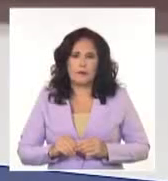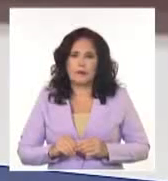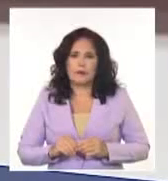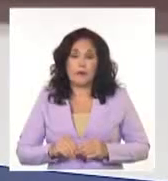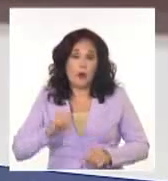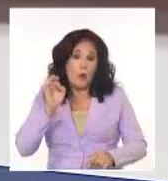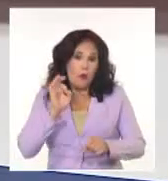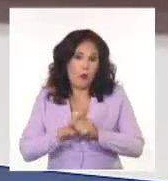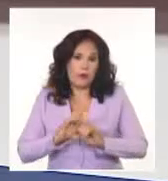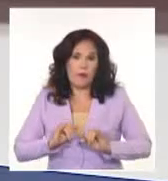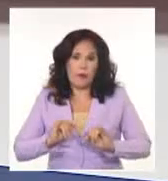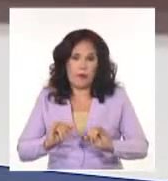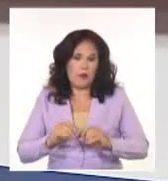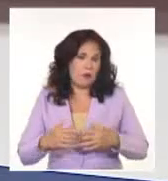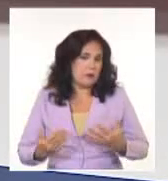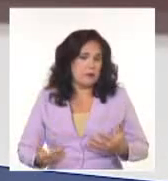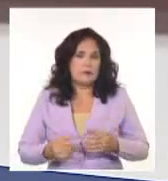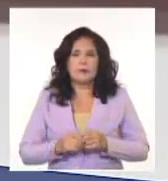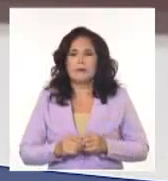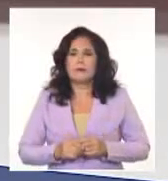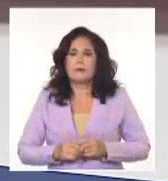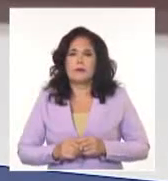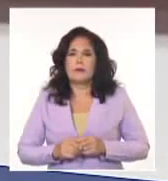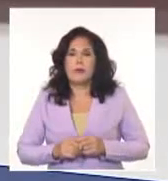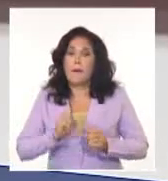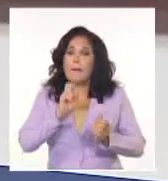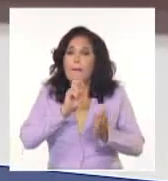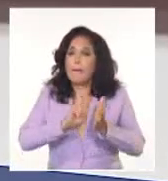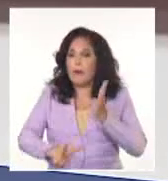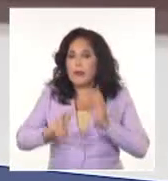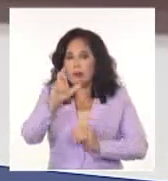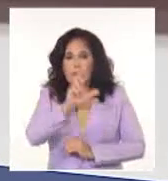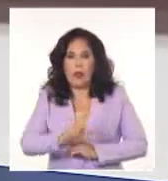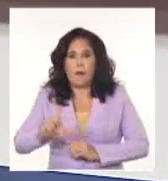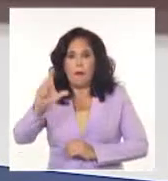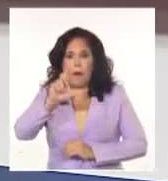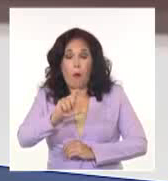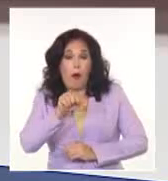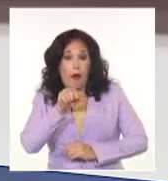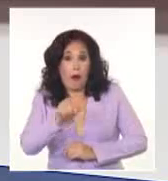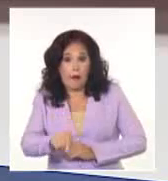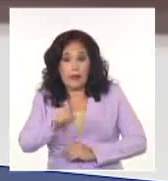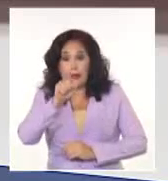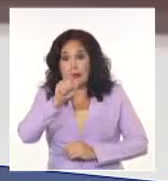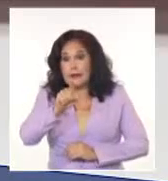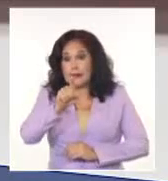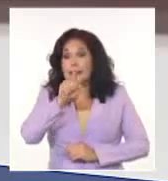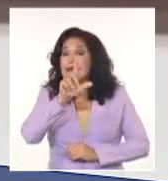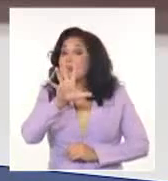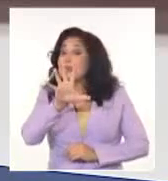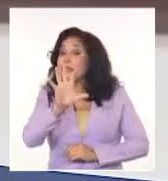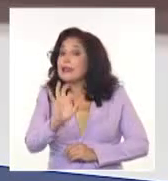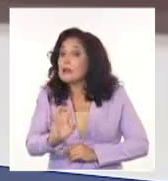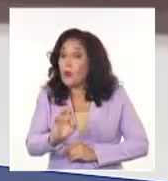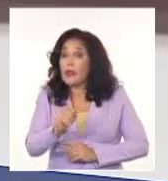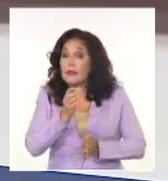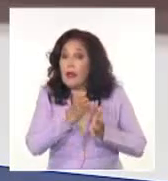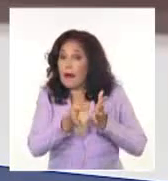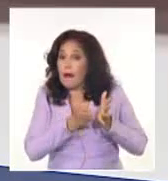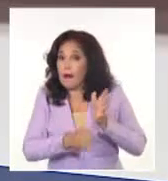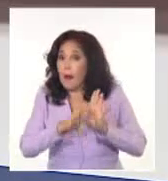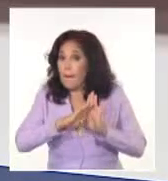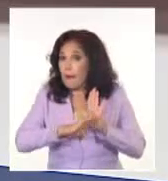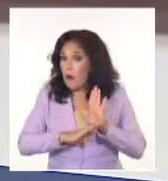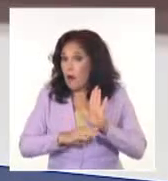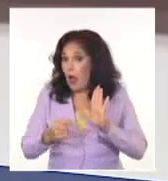Y ahora nos vamos periodísticamente hablando, claro está, hasta la provincia de Camagüey. Allí más de 50 carreras o programas de pregrado